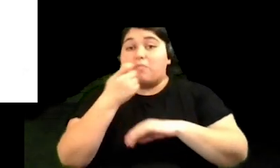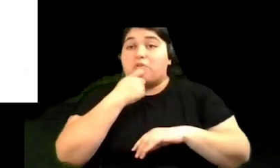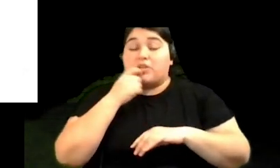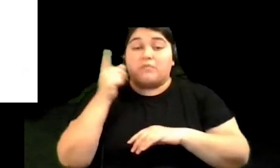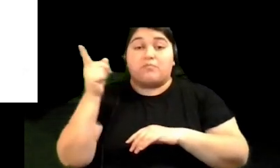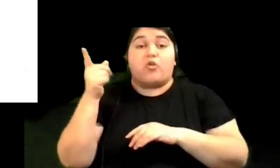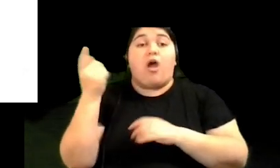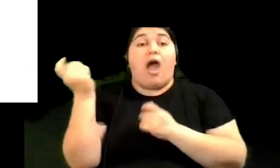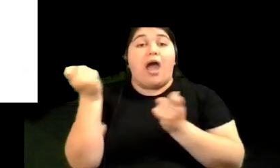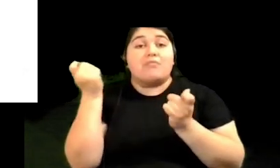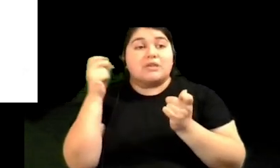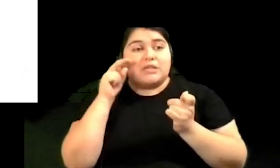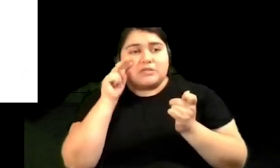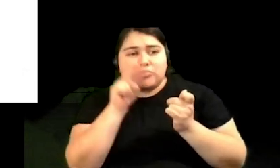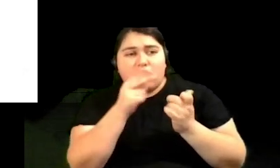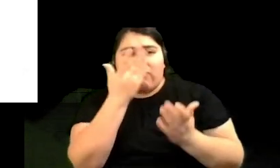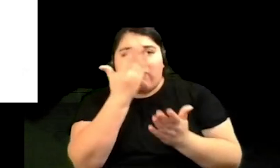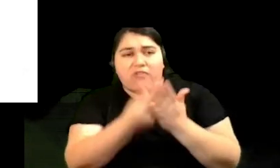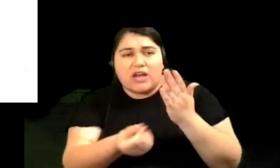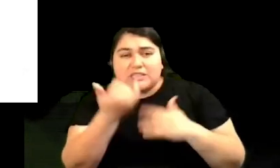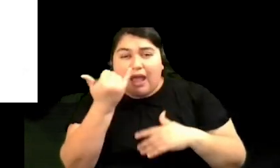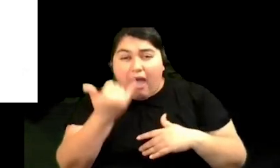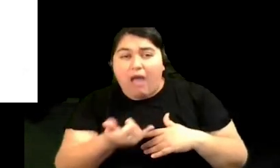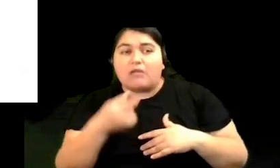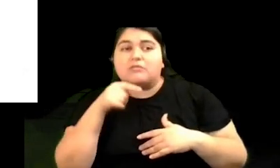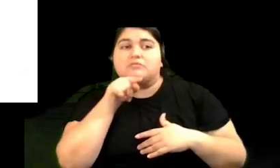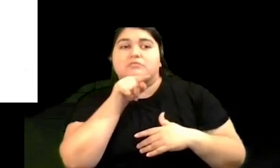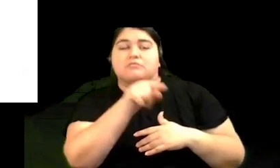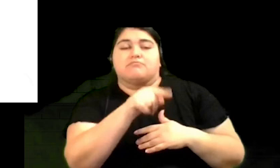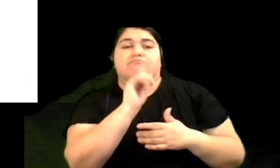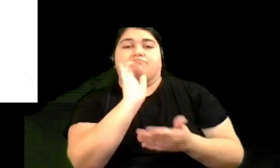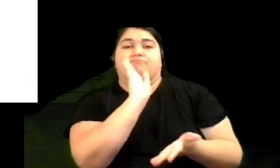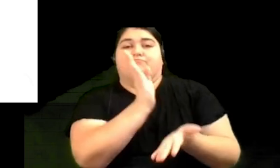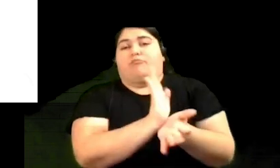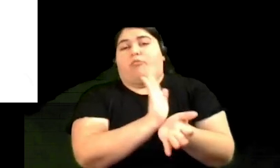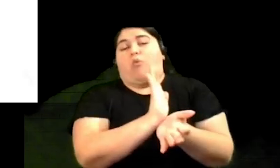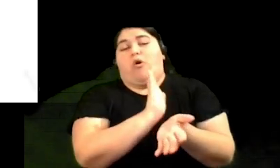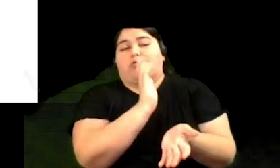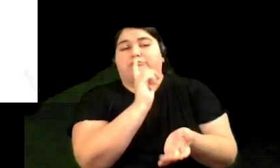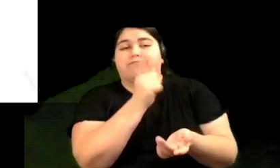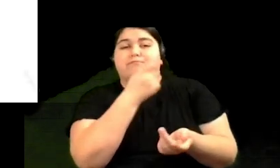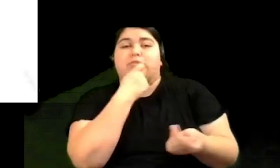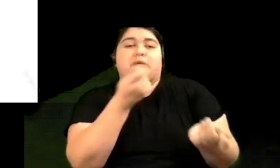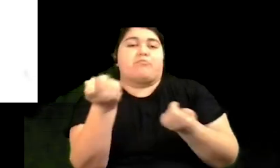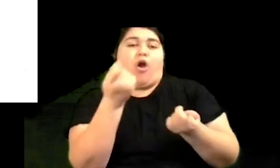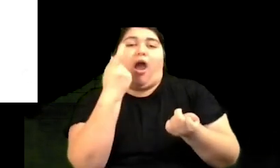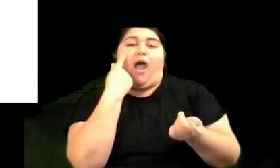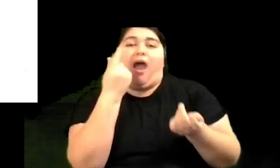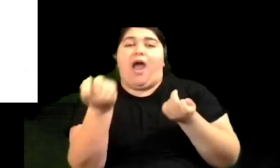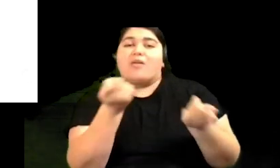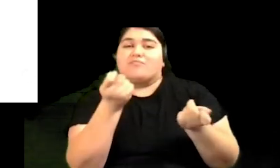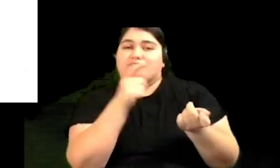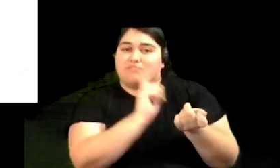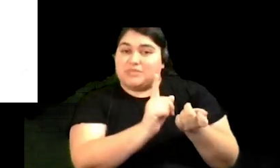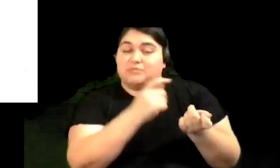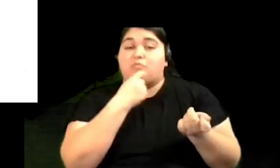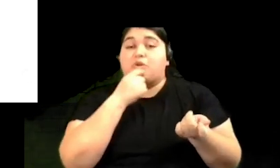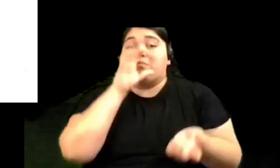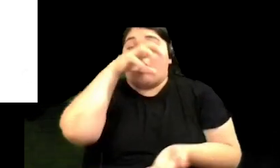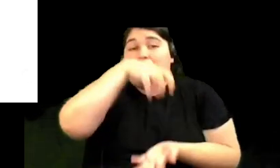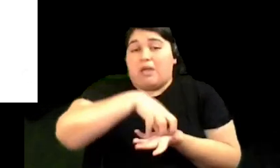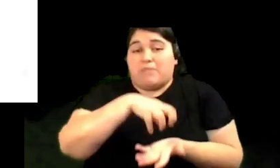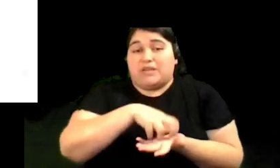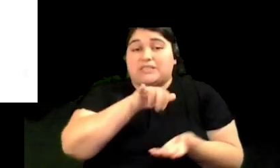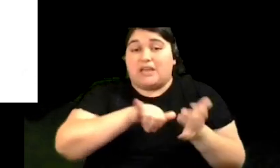que hay una falencia y lo que va a hacer, va a administrar la misma. Por ejemplo, un aeropuerto que produzca sonidos con los